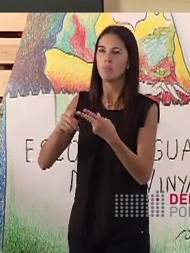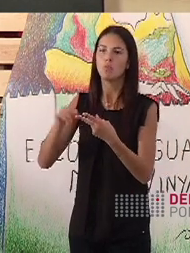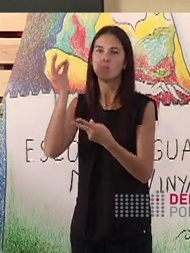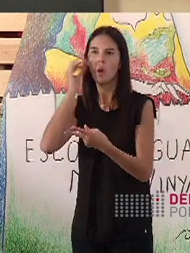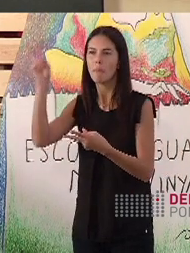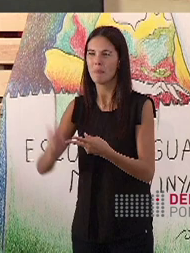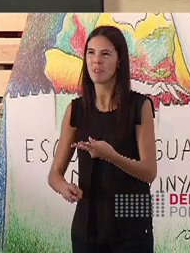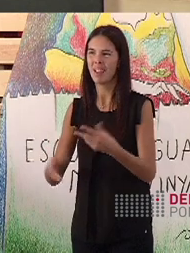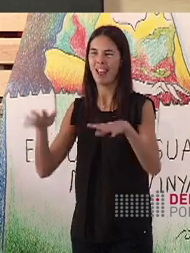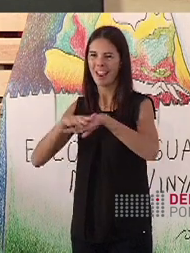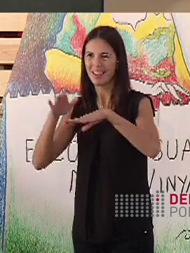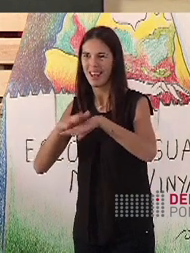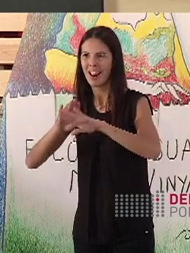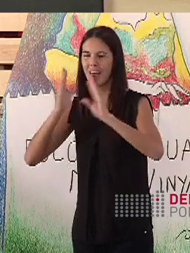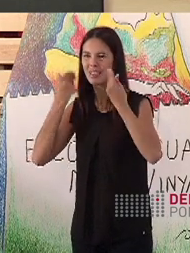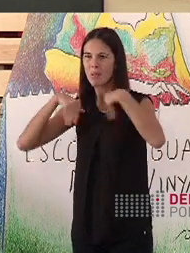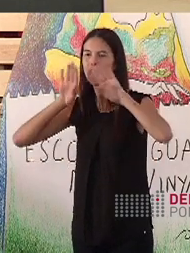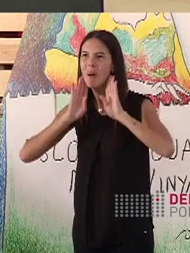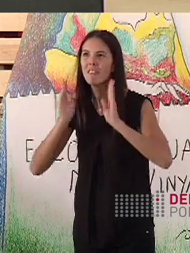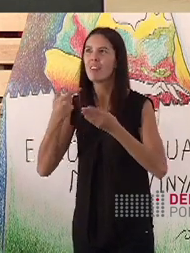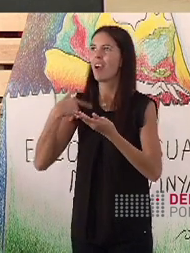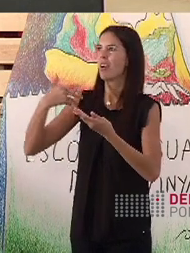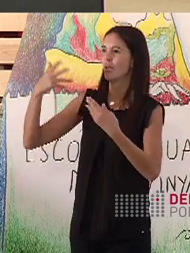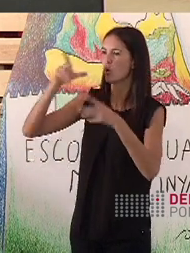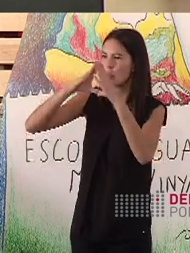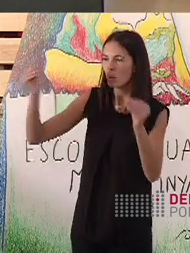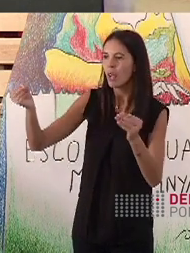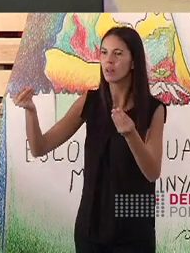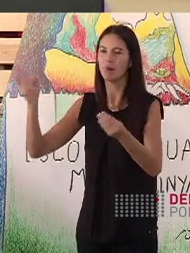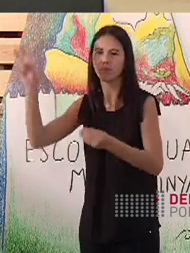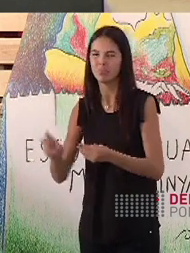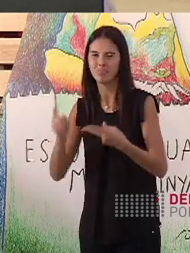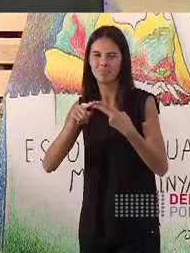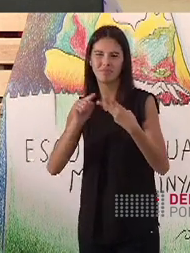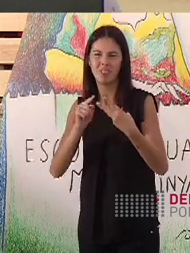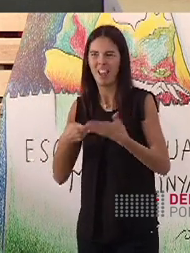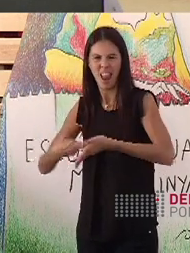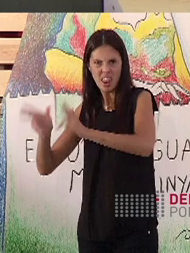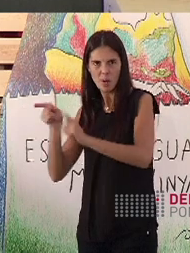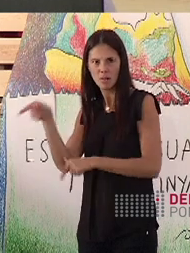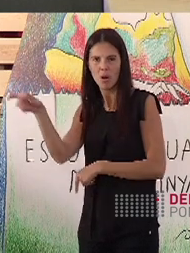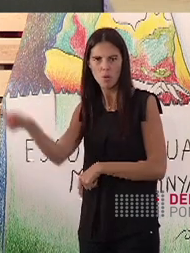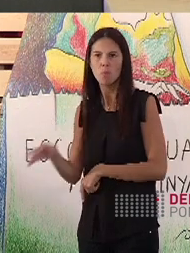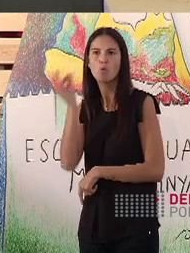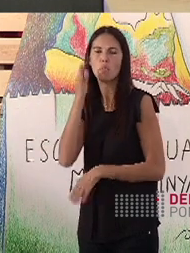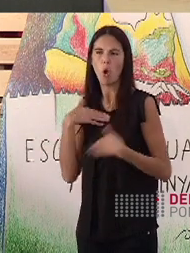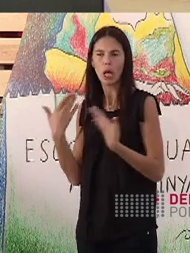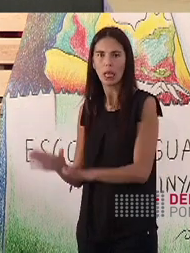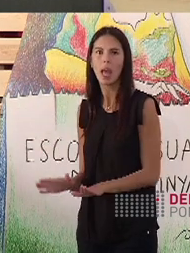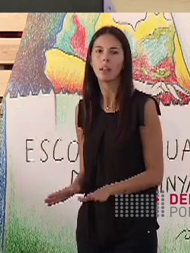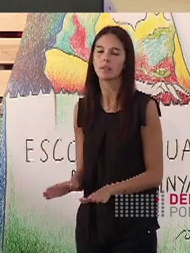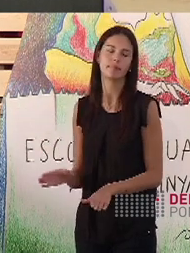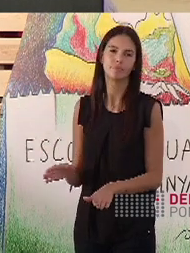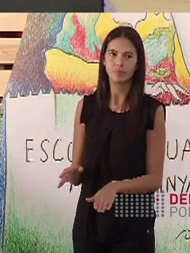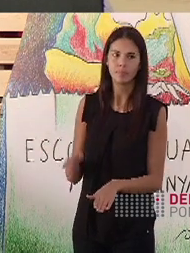mafia de Rumanía, de Rusia, etcétera, que son las que están haciendo las películas porno que os estábamos enseñando, esas son libres, esas están ahí porque quieren. Pero porque se ha